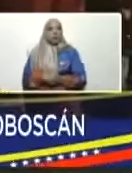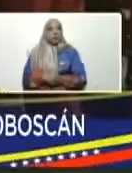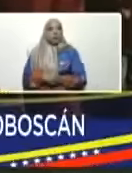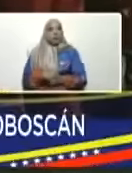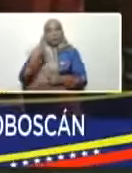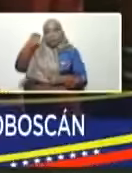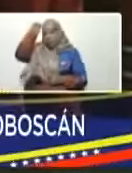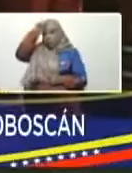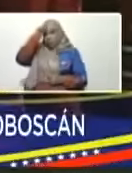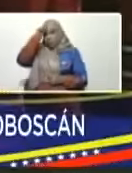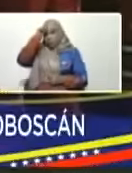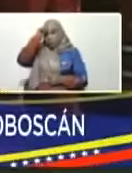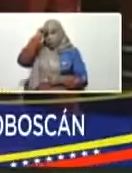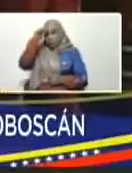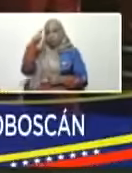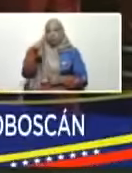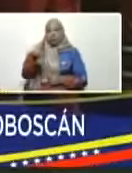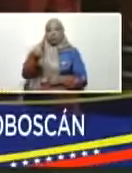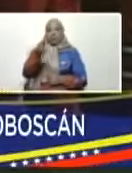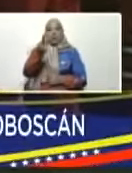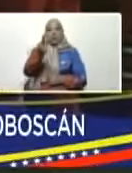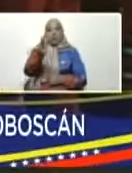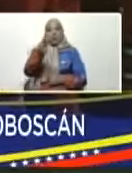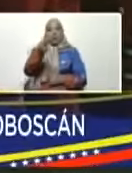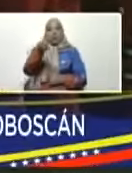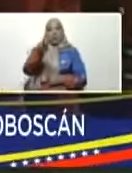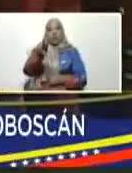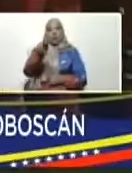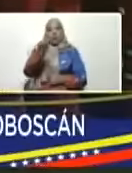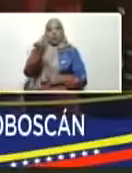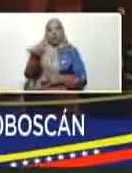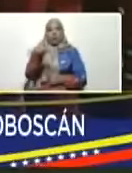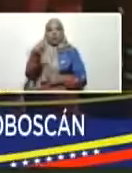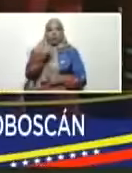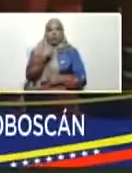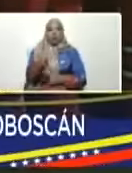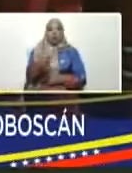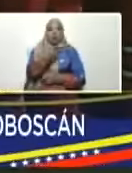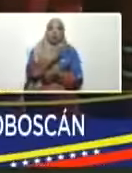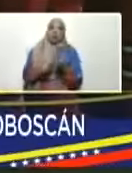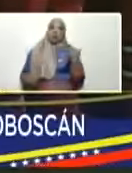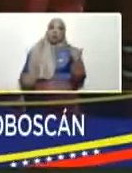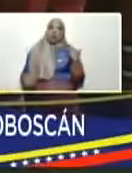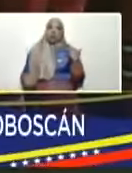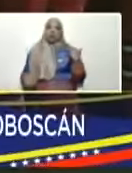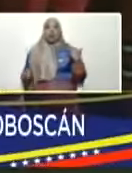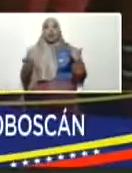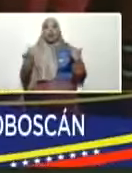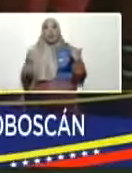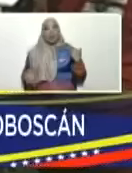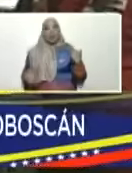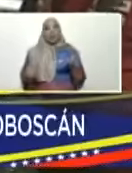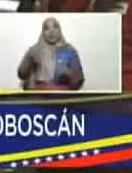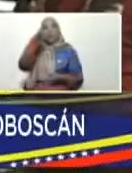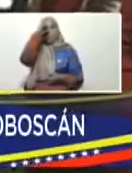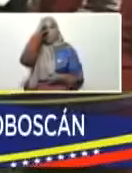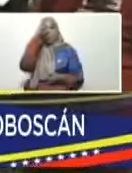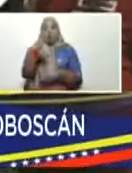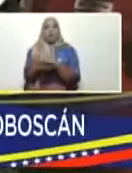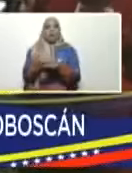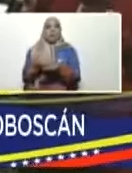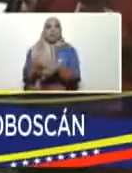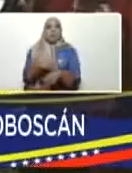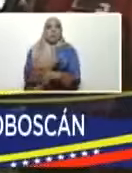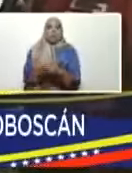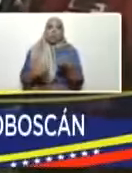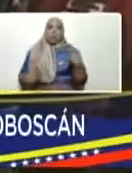casco de PDVSA también. Le dije a Silvia, le dije a la vicepresidenta Delcy Rodríguez, le dije al ministro y